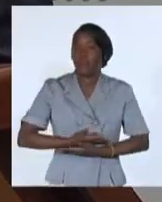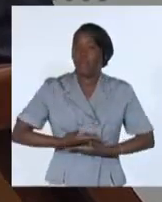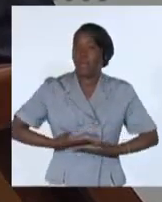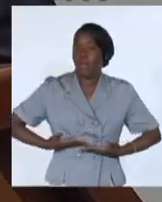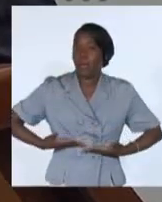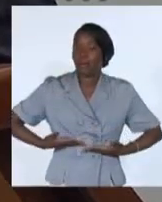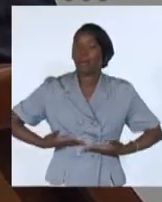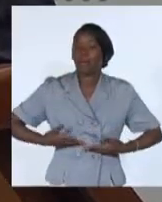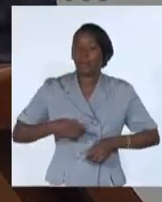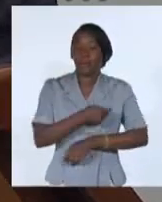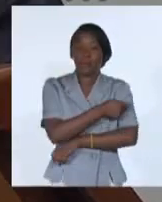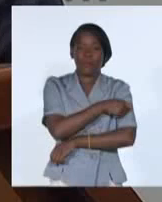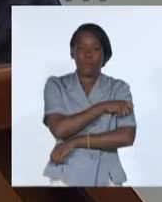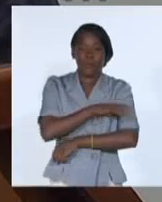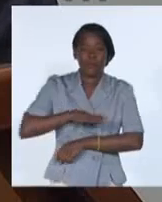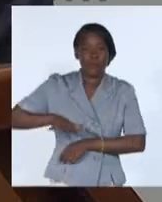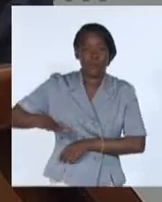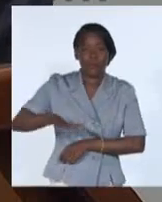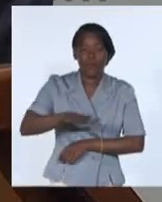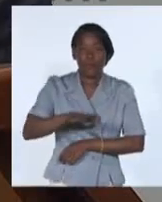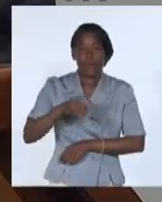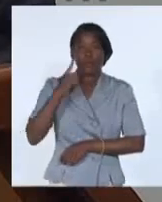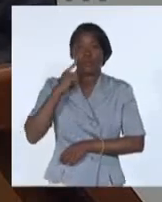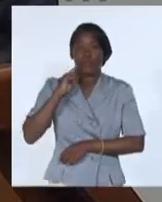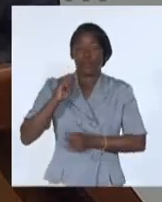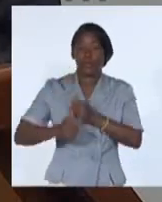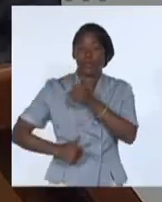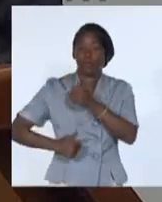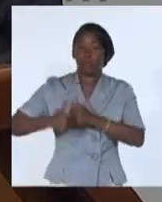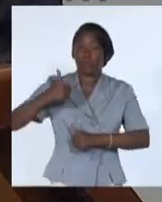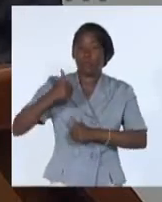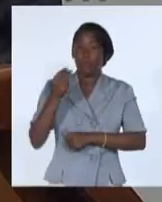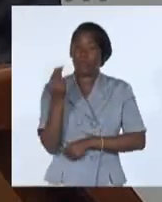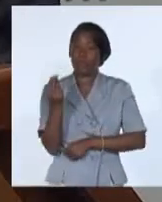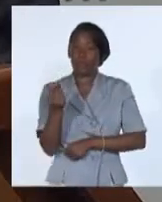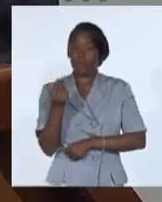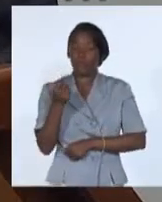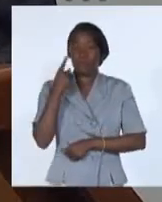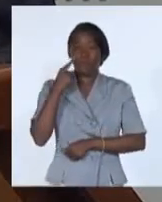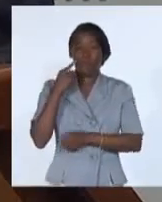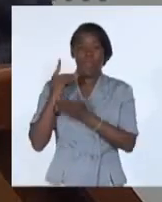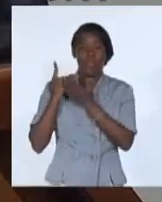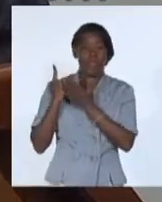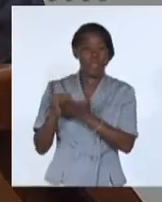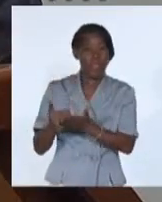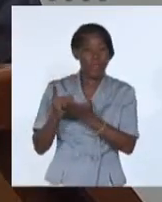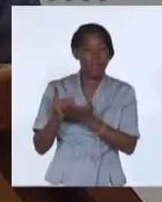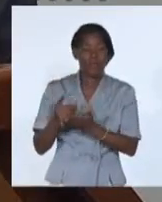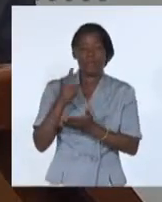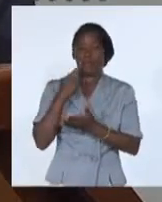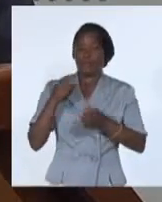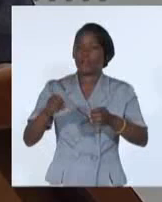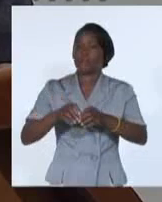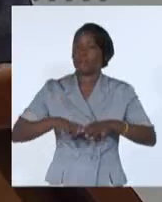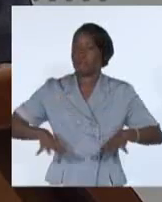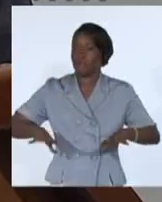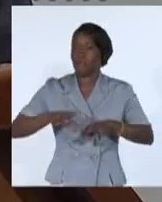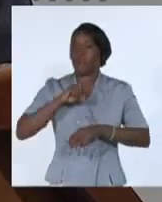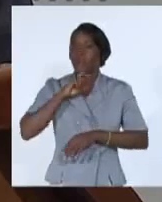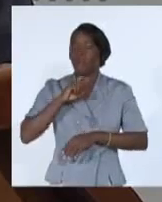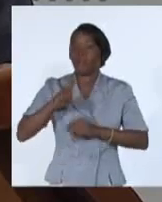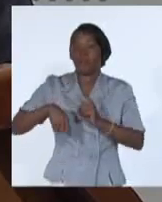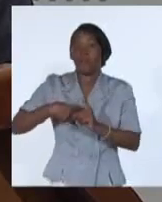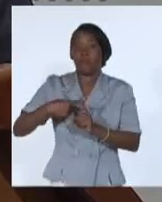mayor. Los precios están disparados, la deuda es exorbitante y los desastres climáticos son cada